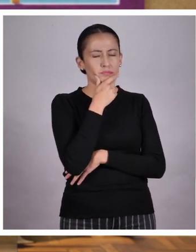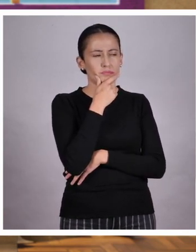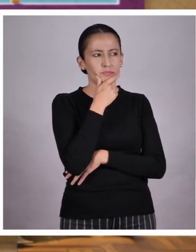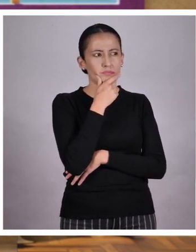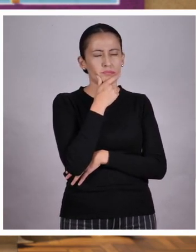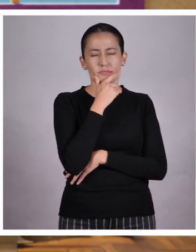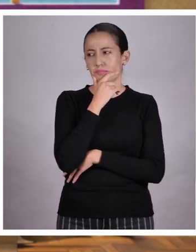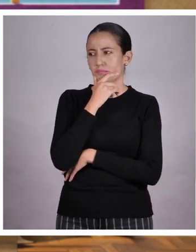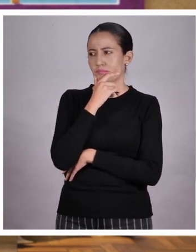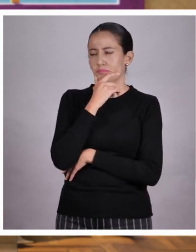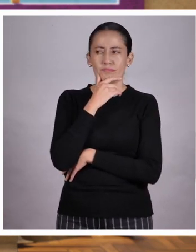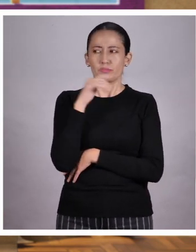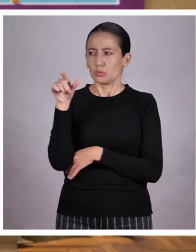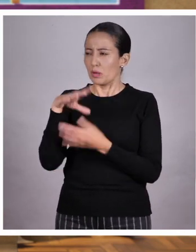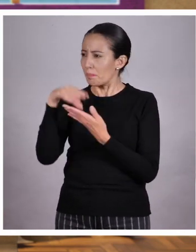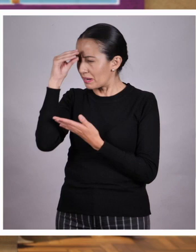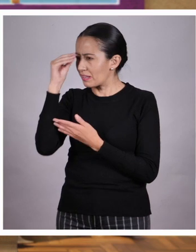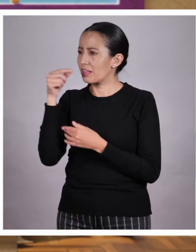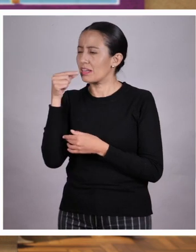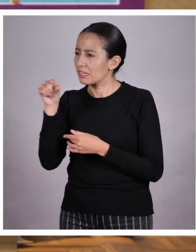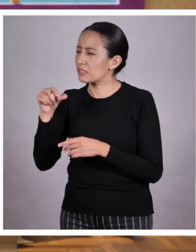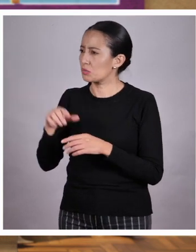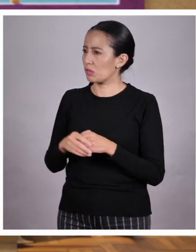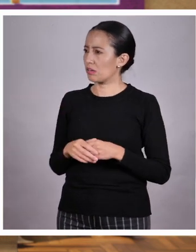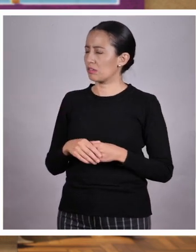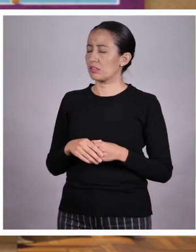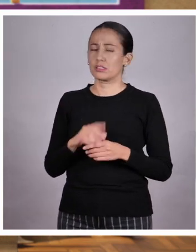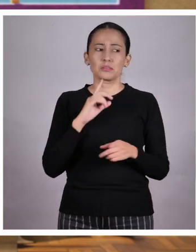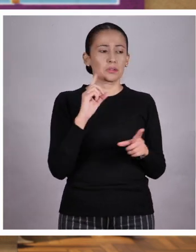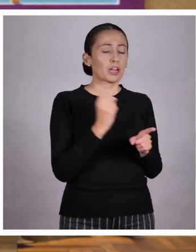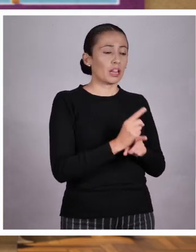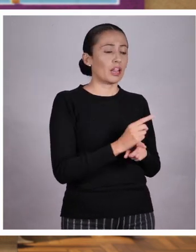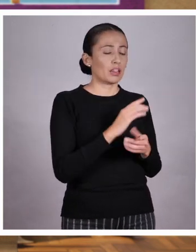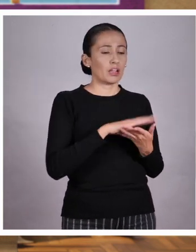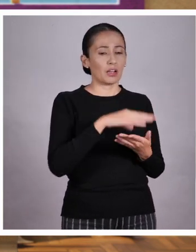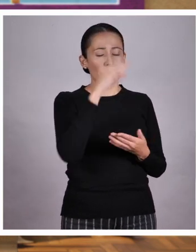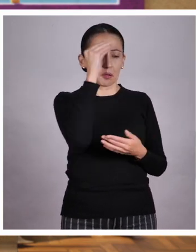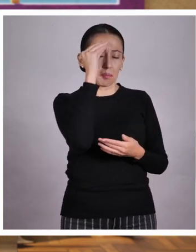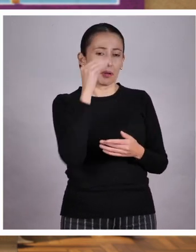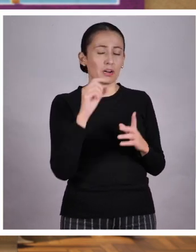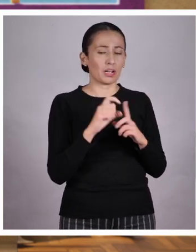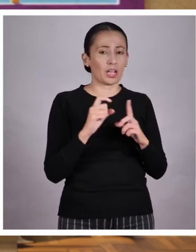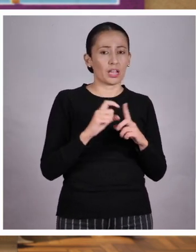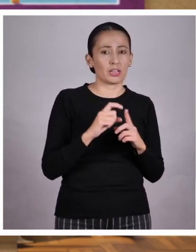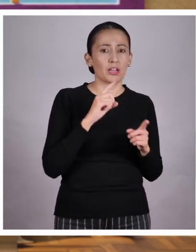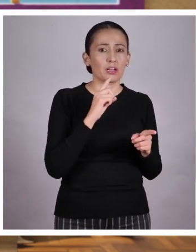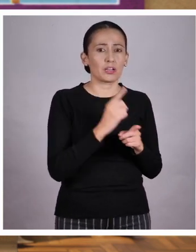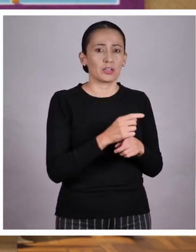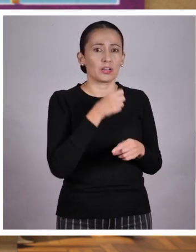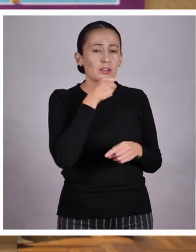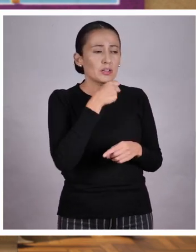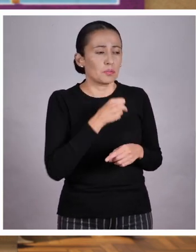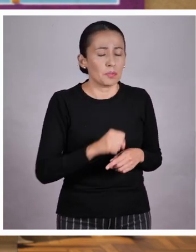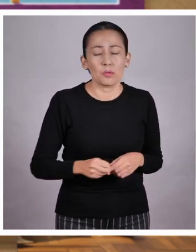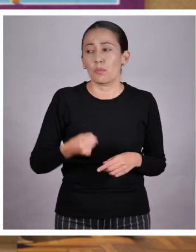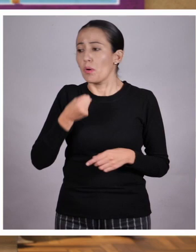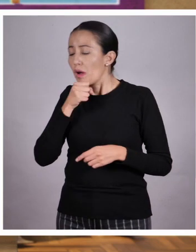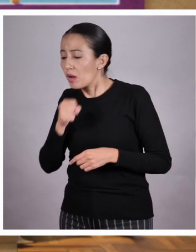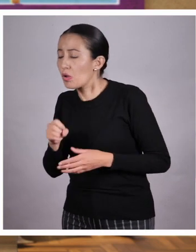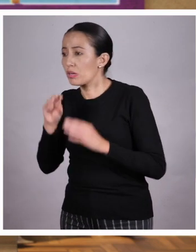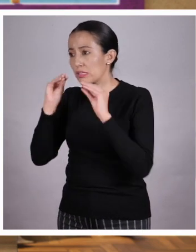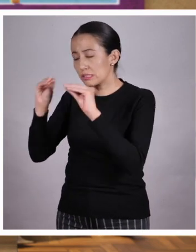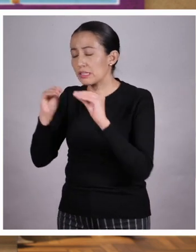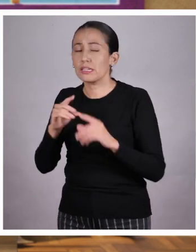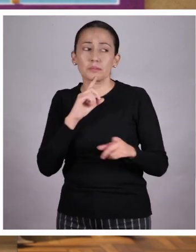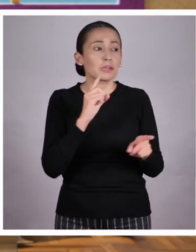¿Ves? ¿Por qué no aprendes tú también palabras en quichua? Es verdad, debería dedicarme un poquito más. Sí, tu abuelo sabe hablar en quichua, ¿por qué no le dijiste que te